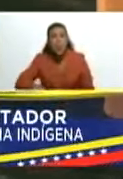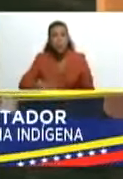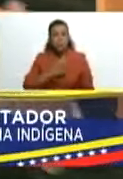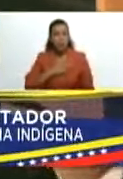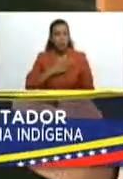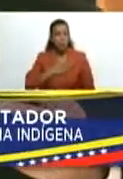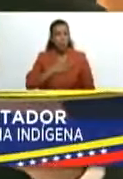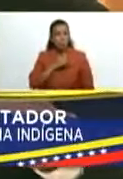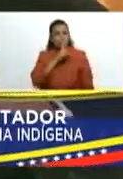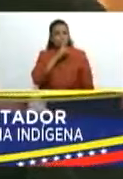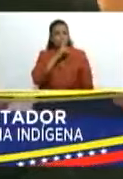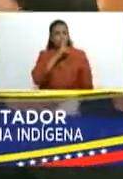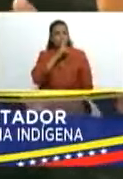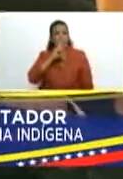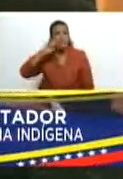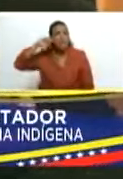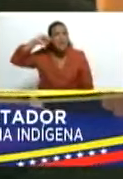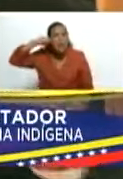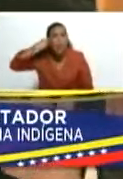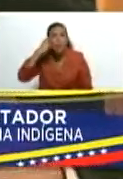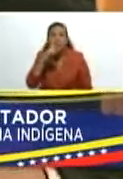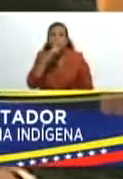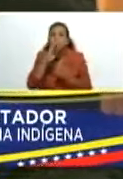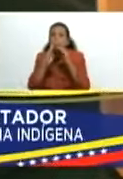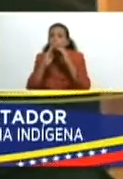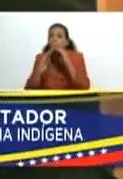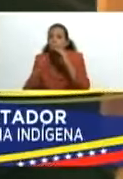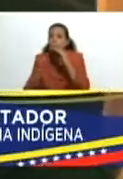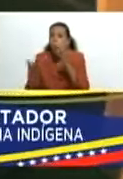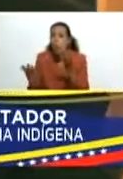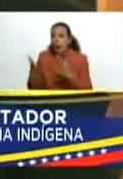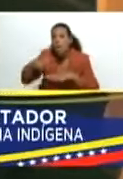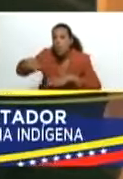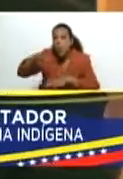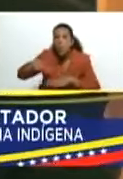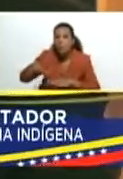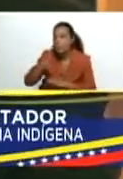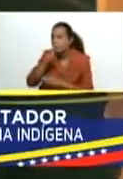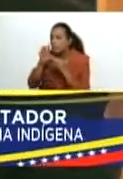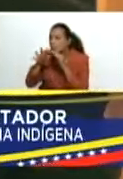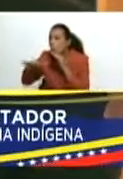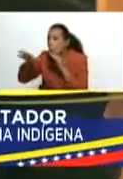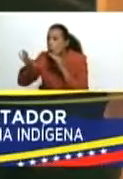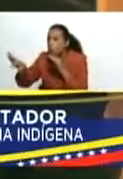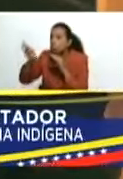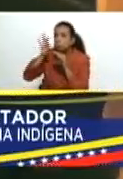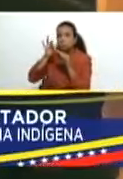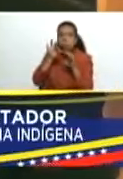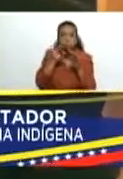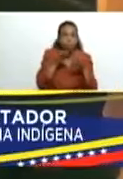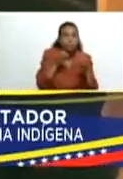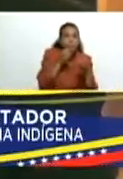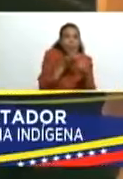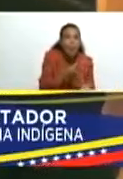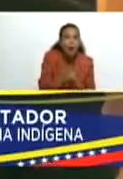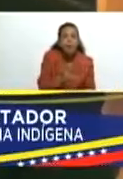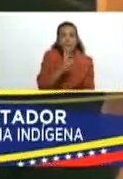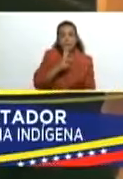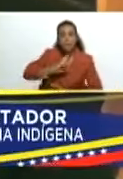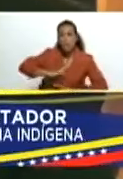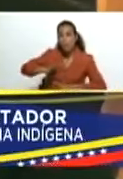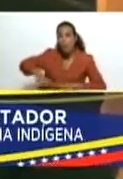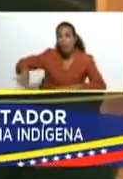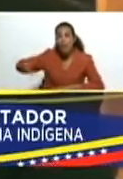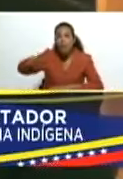de recovecos, de procesos invisibilizados. Entonces, hemos tenido una muy buena respuesta de parte